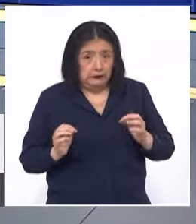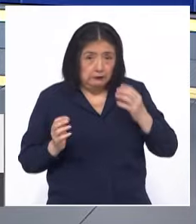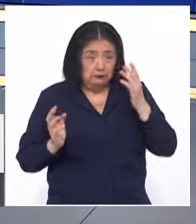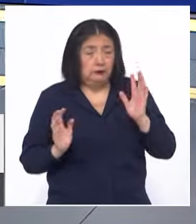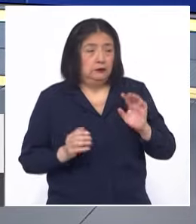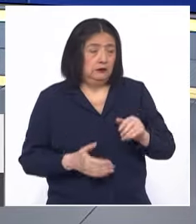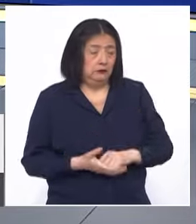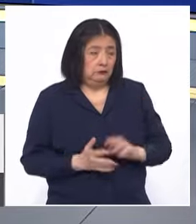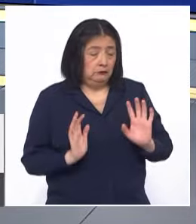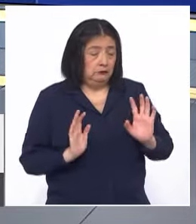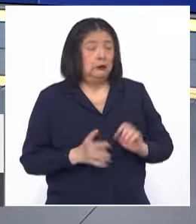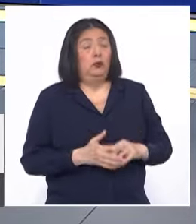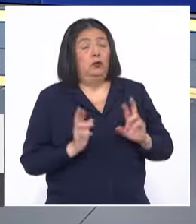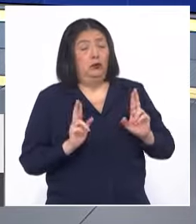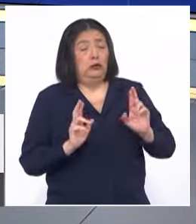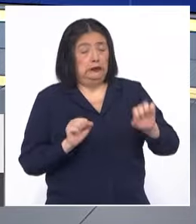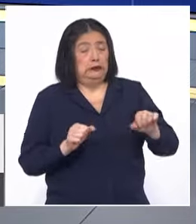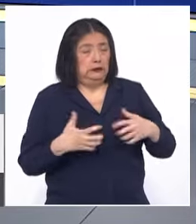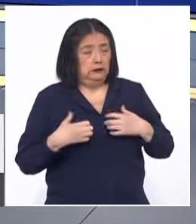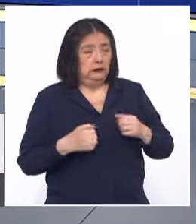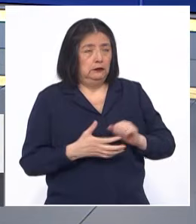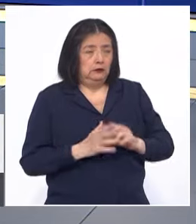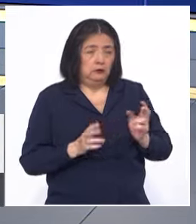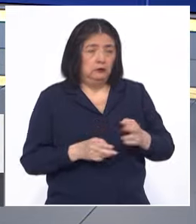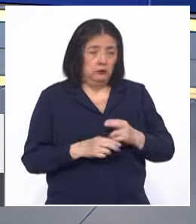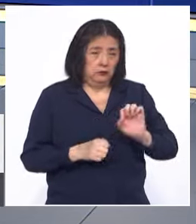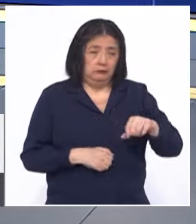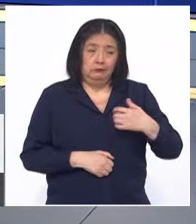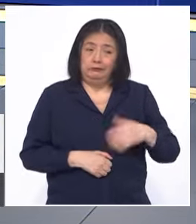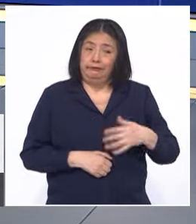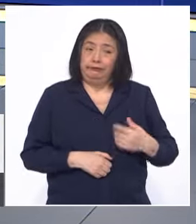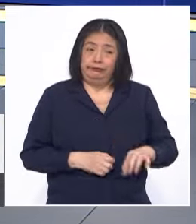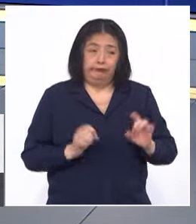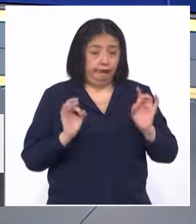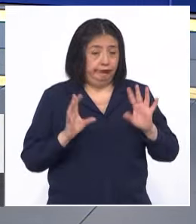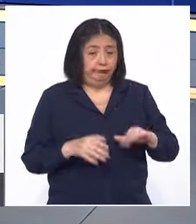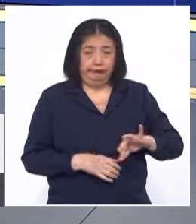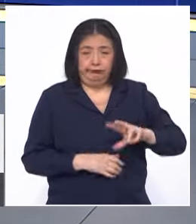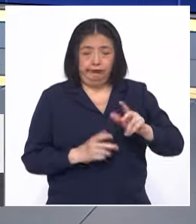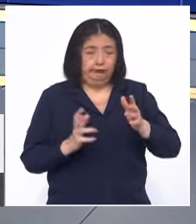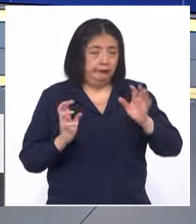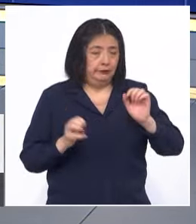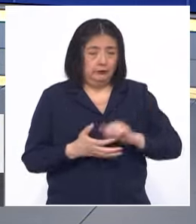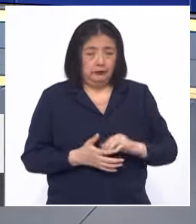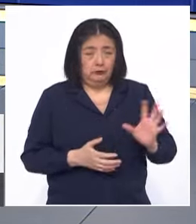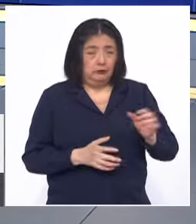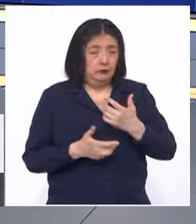joven esperemos que se pueda recuperar pronto y sí la delincuencia Está terrible en todo lo que es la libertad